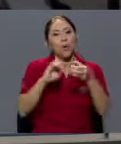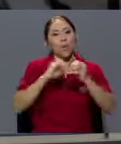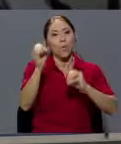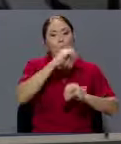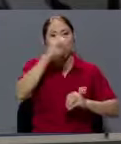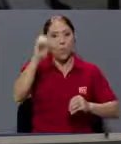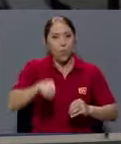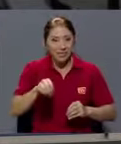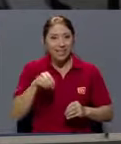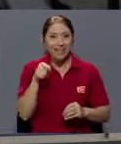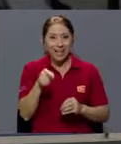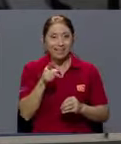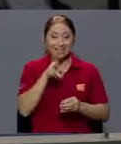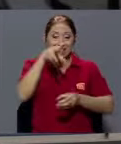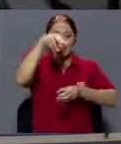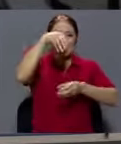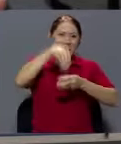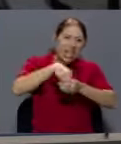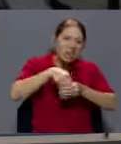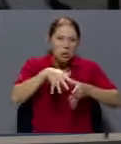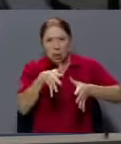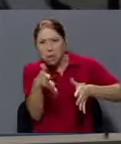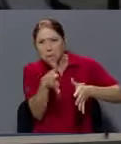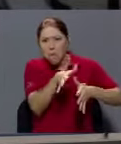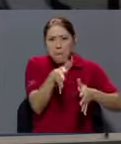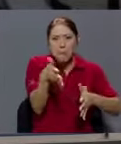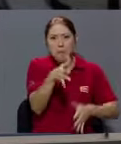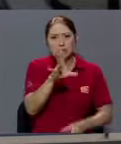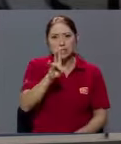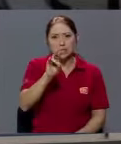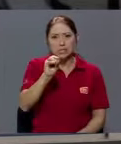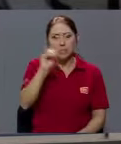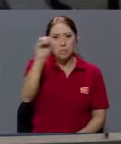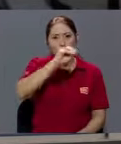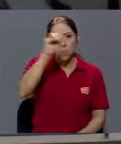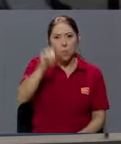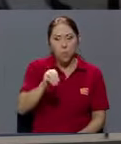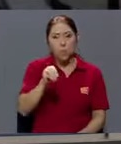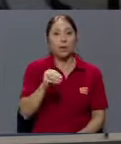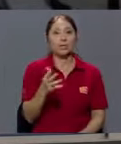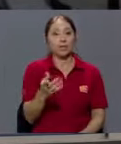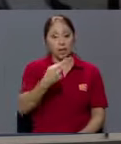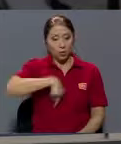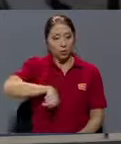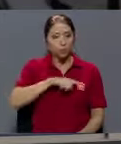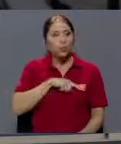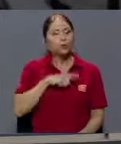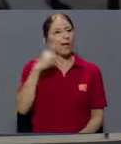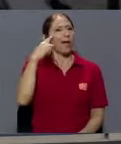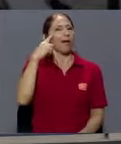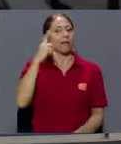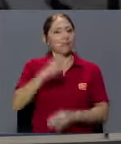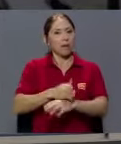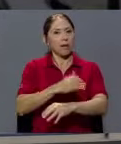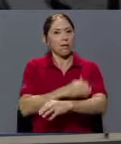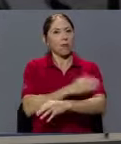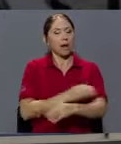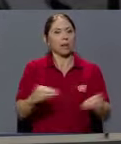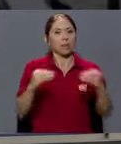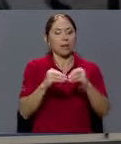porcentajes que están dentro del margen del 70% y que nos invitan a mejorar más en el